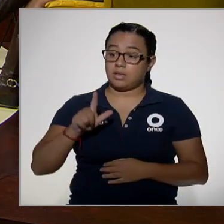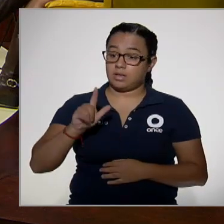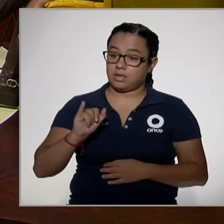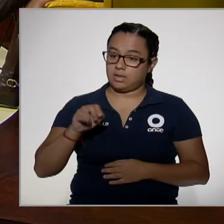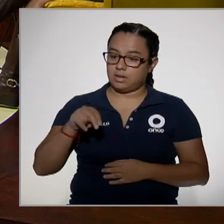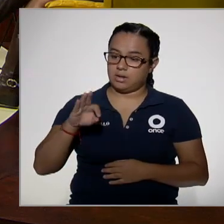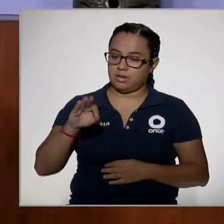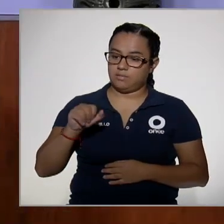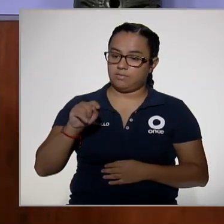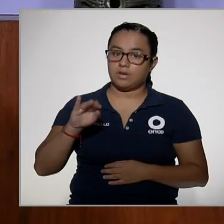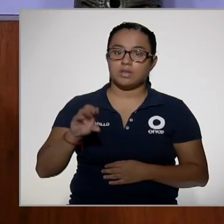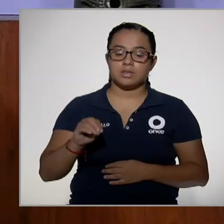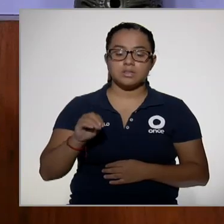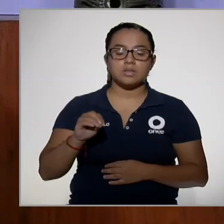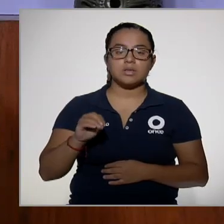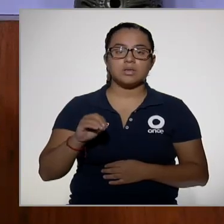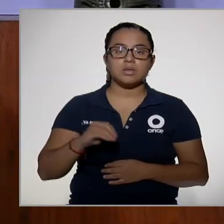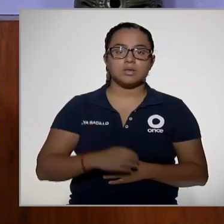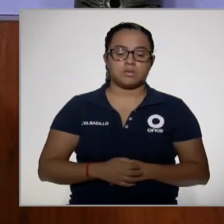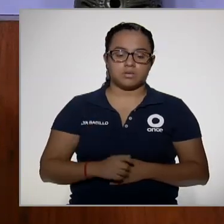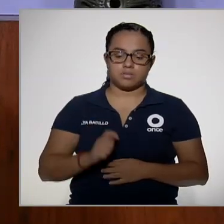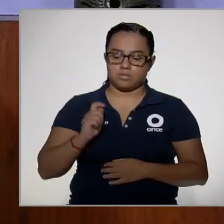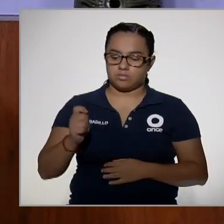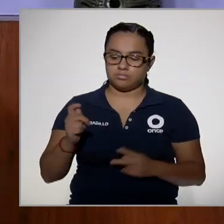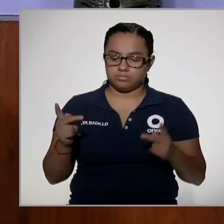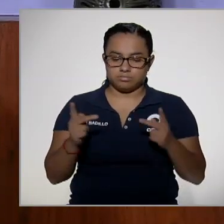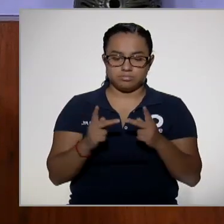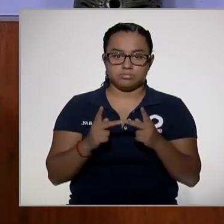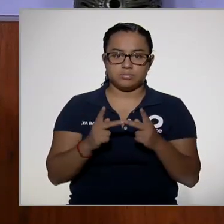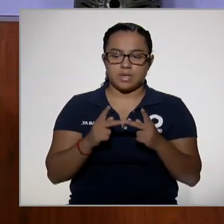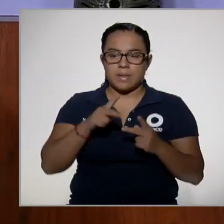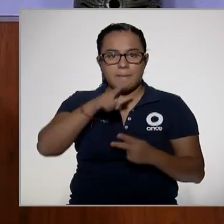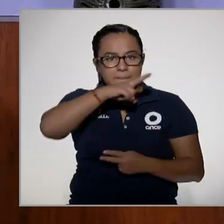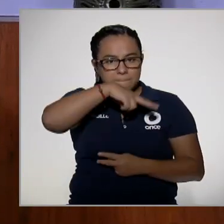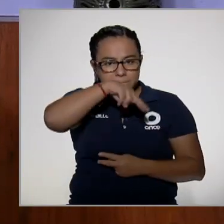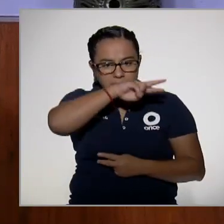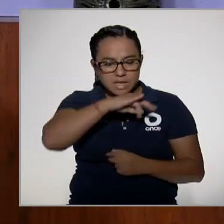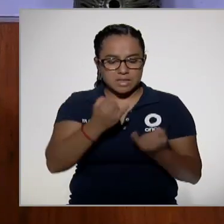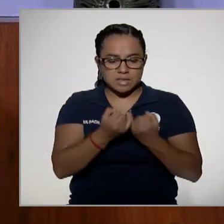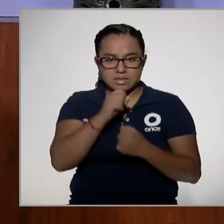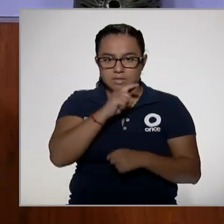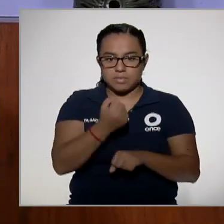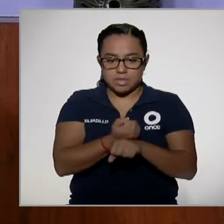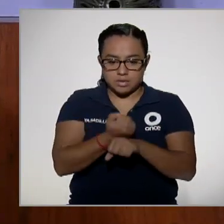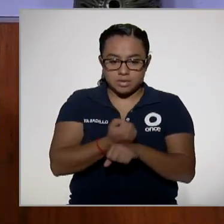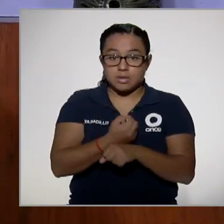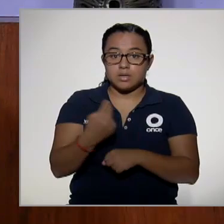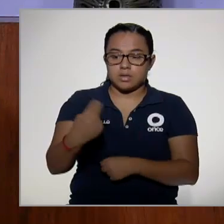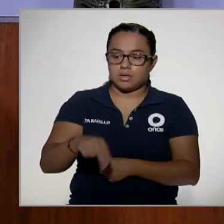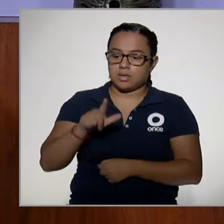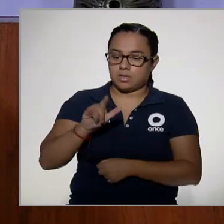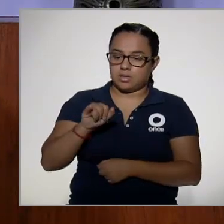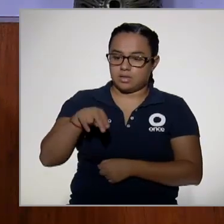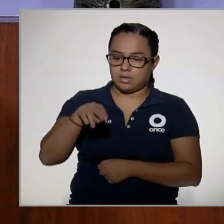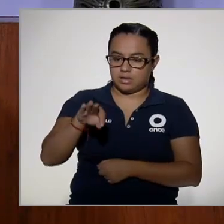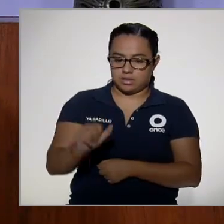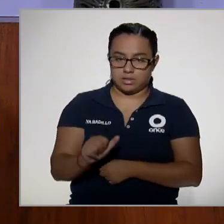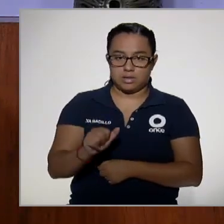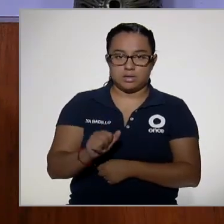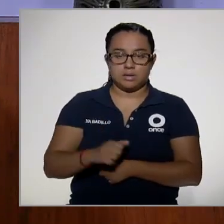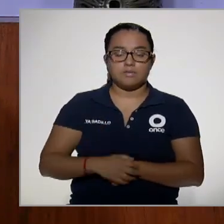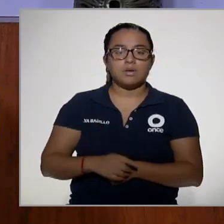es un sistema que va paralelo a las venas ya las arterias y lleva una sustancia llamada linfa que es